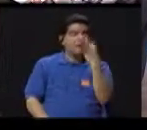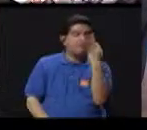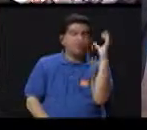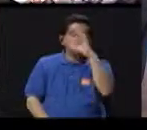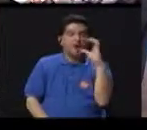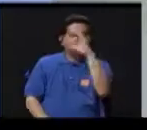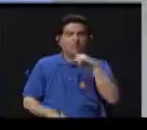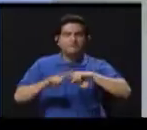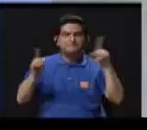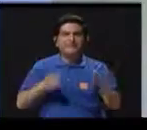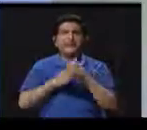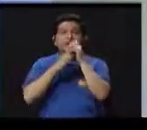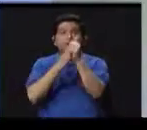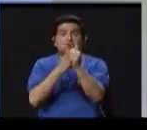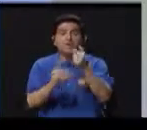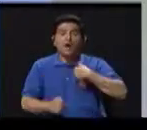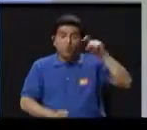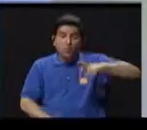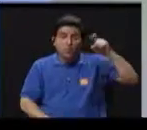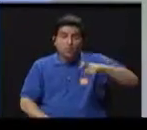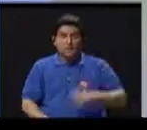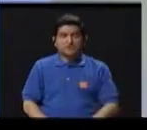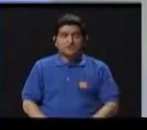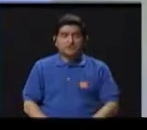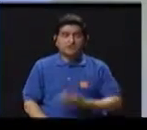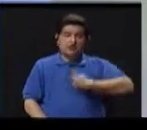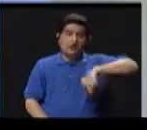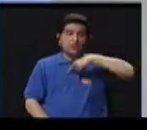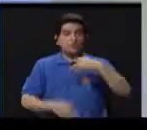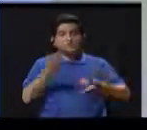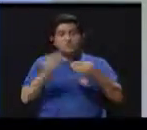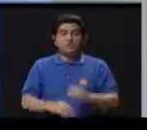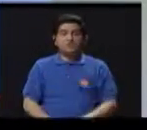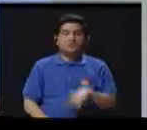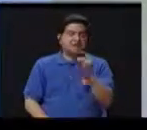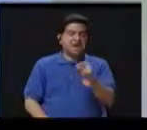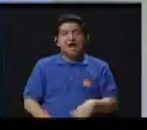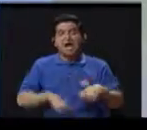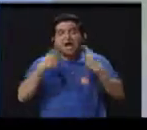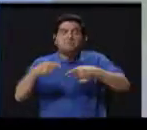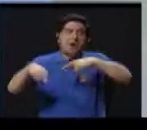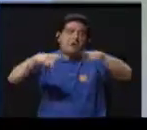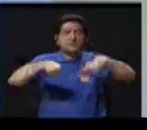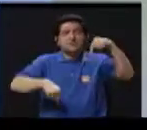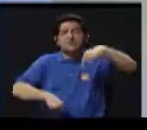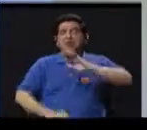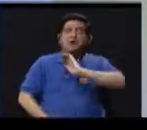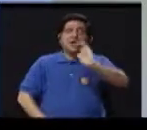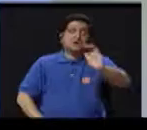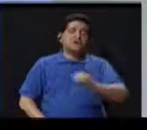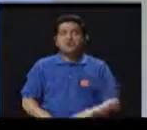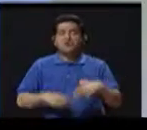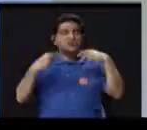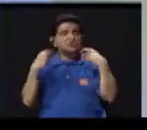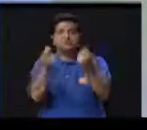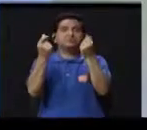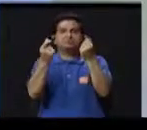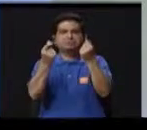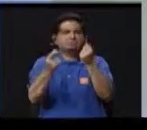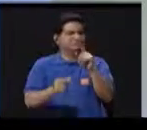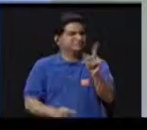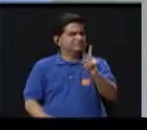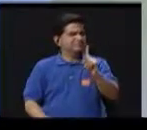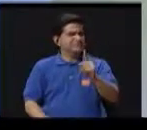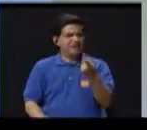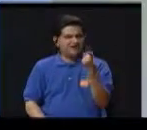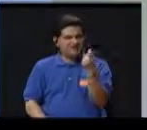forma. Uh-huh. Pero esa guía es algo que uno necesita. Si no, no hubiéramos llegado ahí, bueno, vamos a grabar a los chiquitos hoy. Por